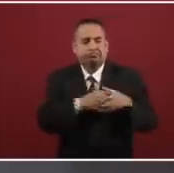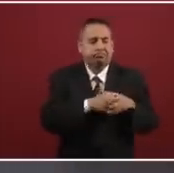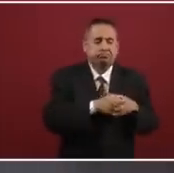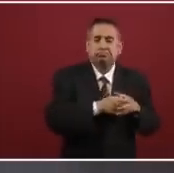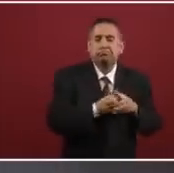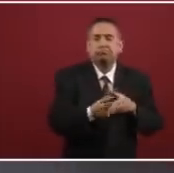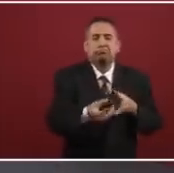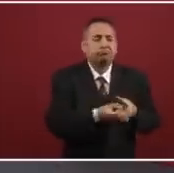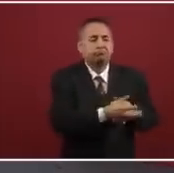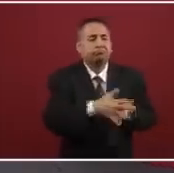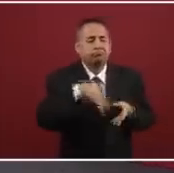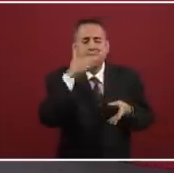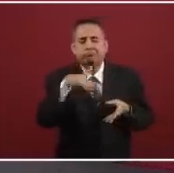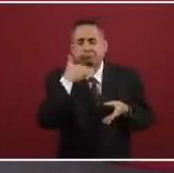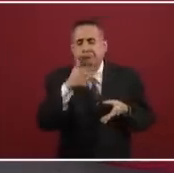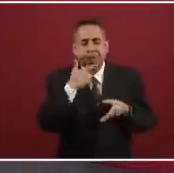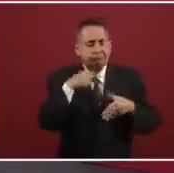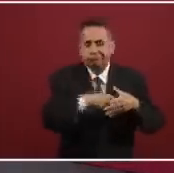entreguista, corrupto.